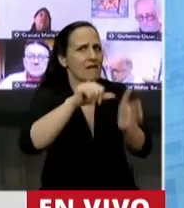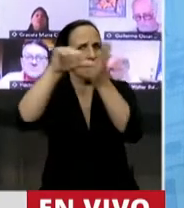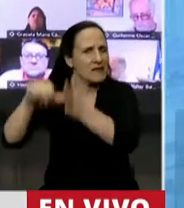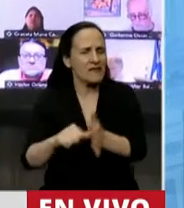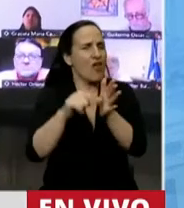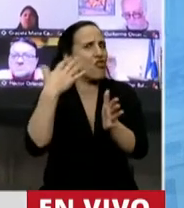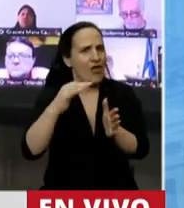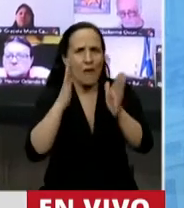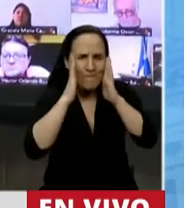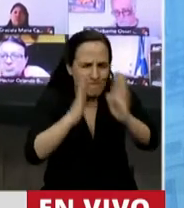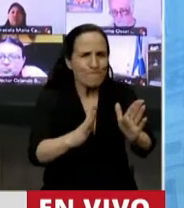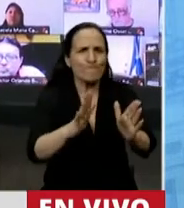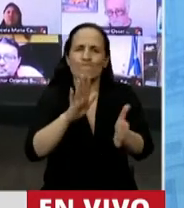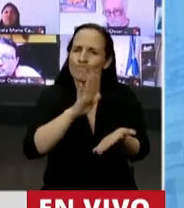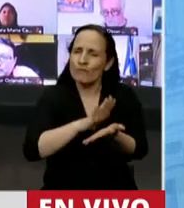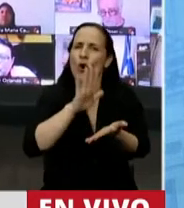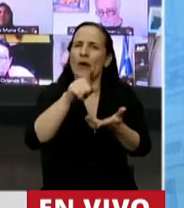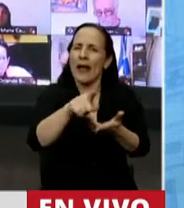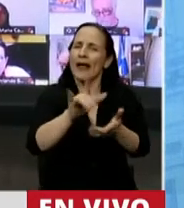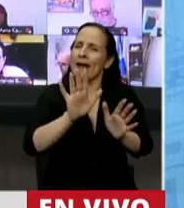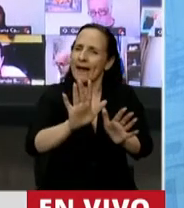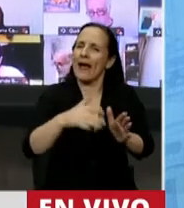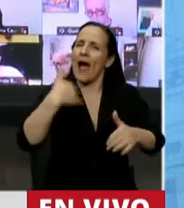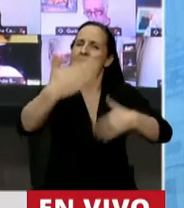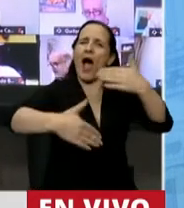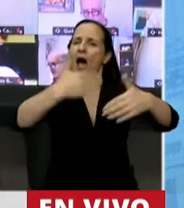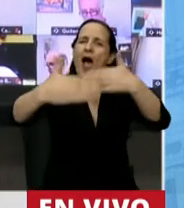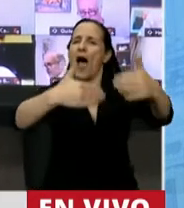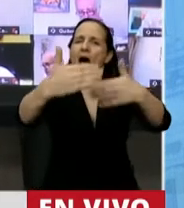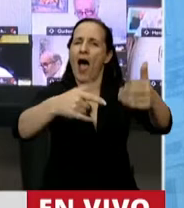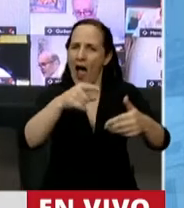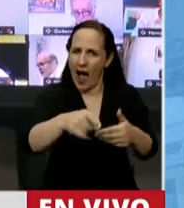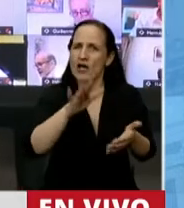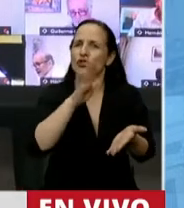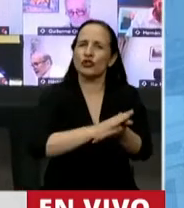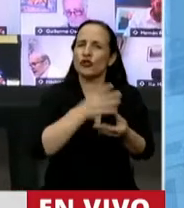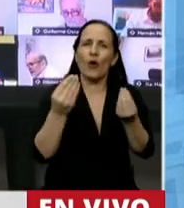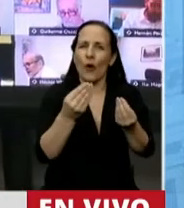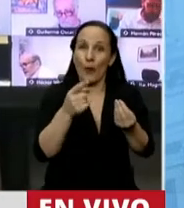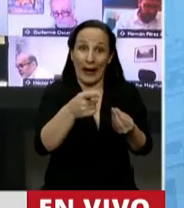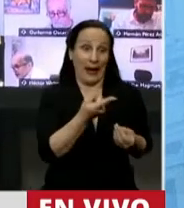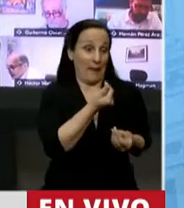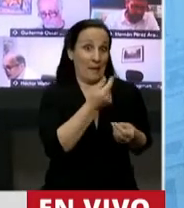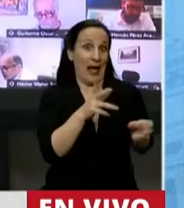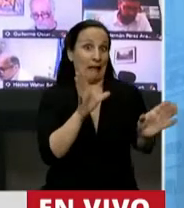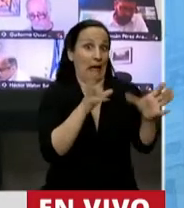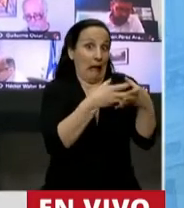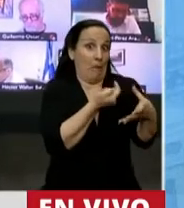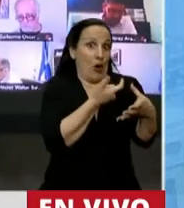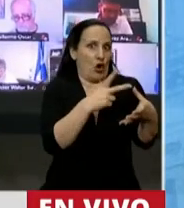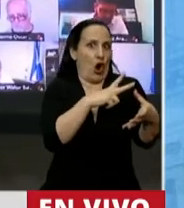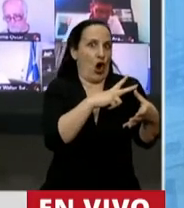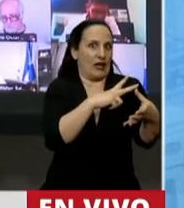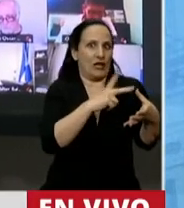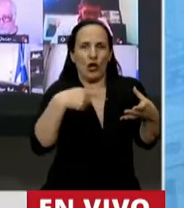estados sobre la necesidad de frenar la cada vez más acelerada carrera hacia la concentración de ingresos y riqueza